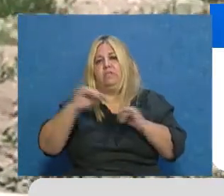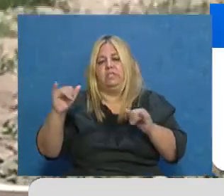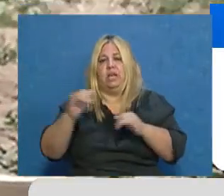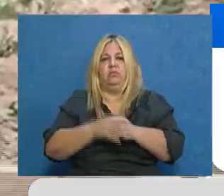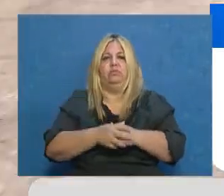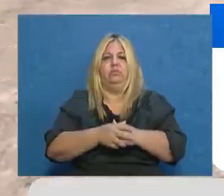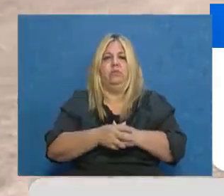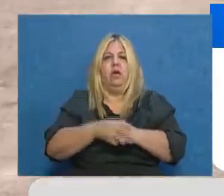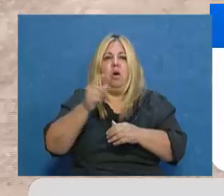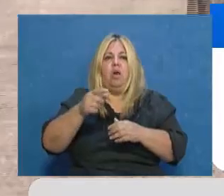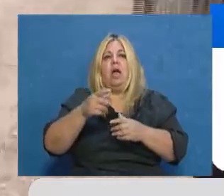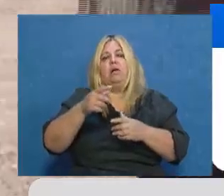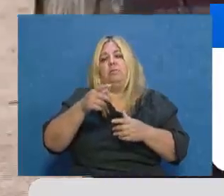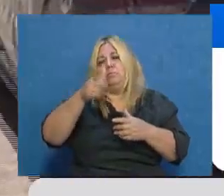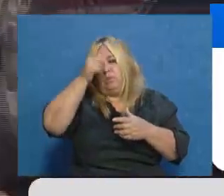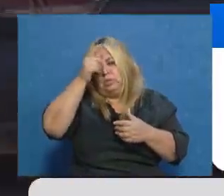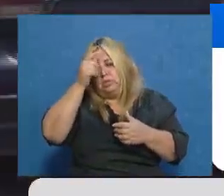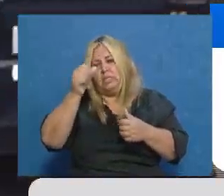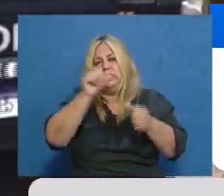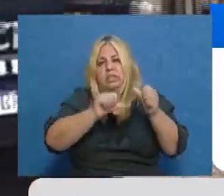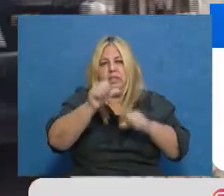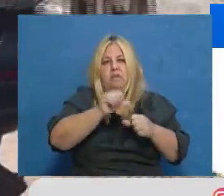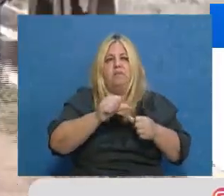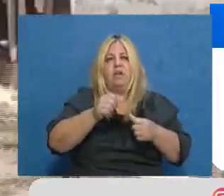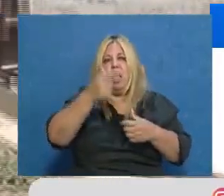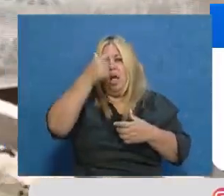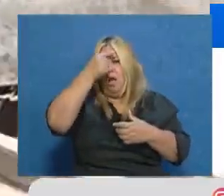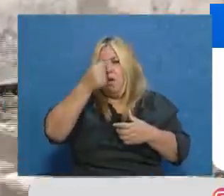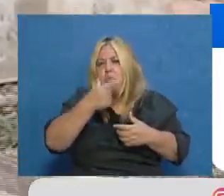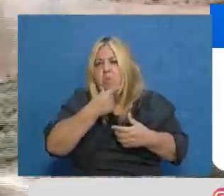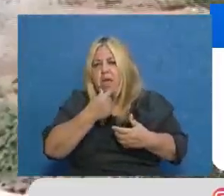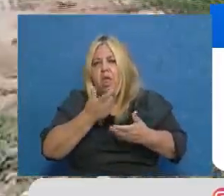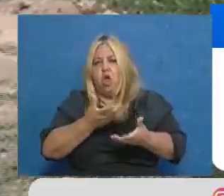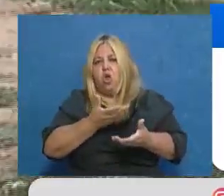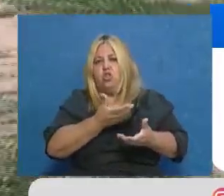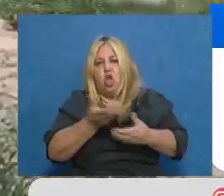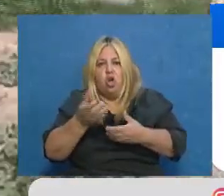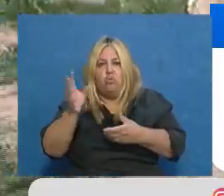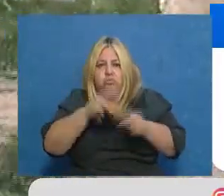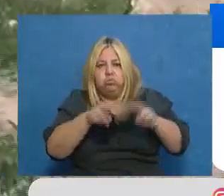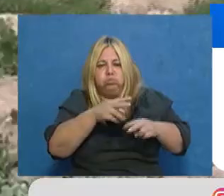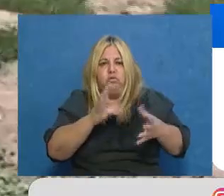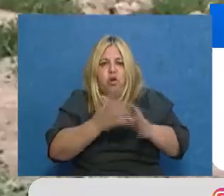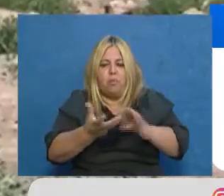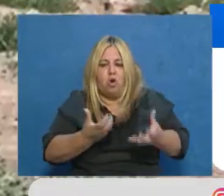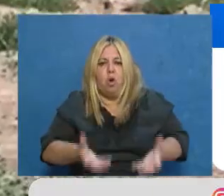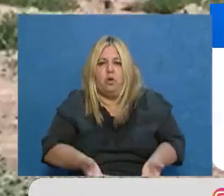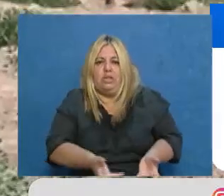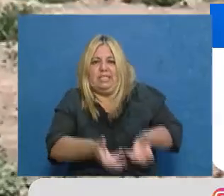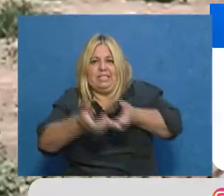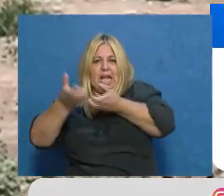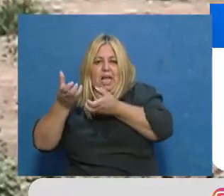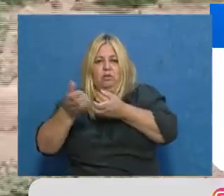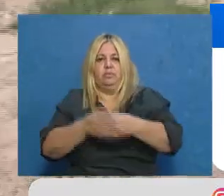junto con la fiscal y bomberos tratando por lo menos de extraerlo de este canal donde ha sido hallado. ¿Es una finca productiva ese lugar? ¿Hay